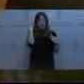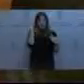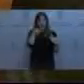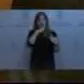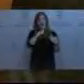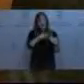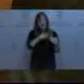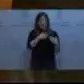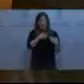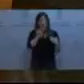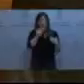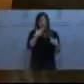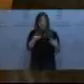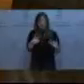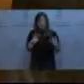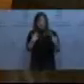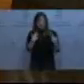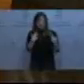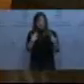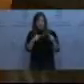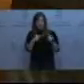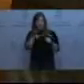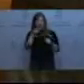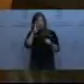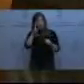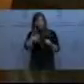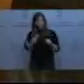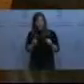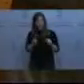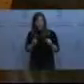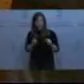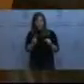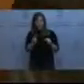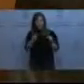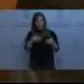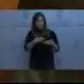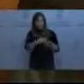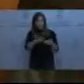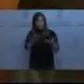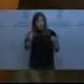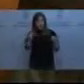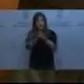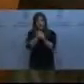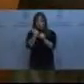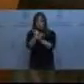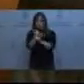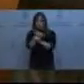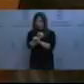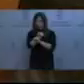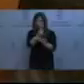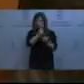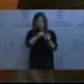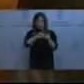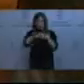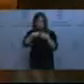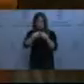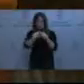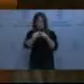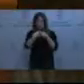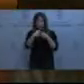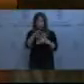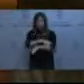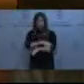porque me permite así hacer un reconocimiento ante ustedes a la labor de los miembros de mi Gobierno en un